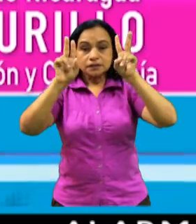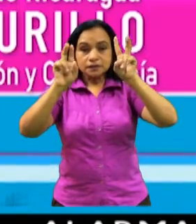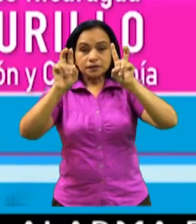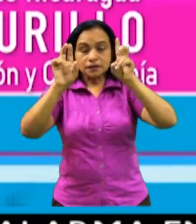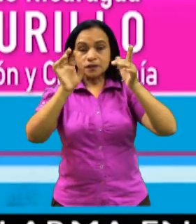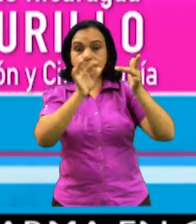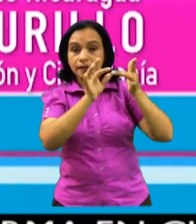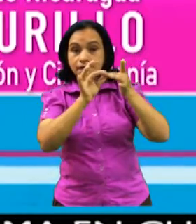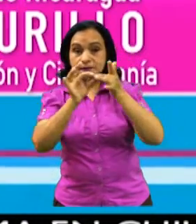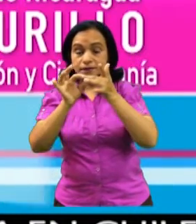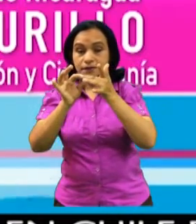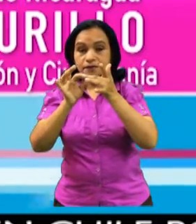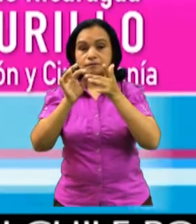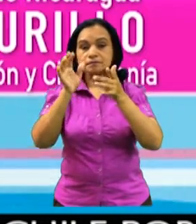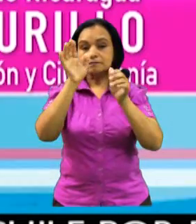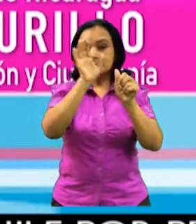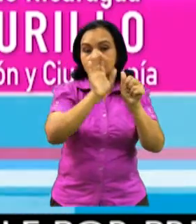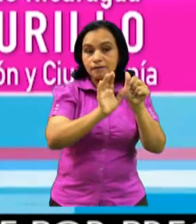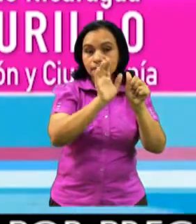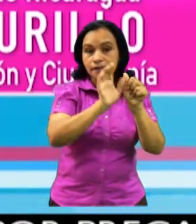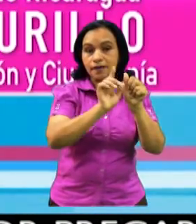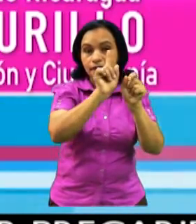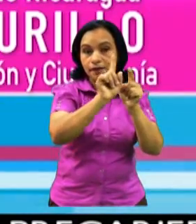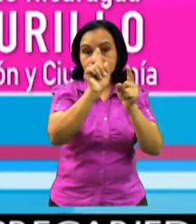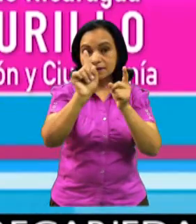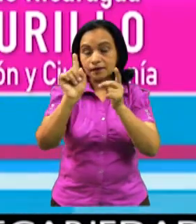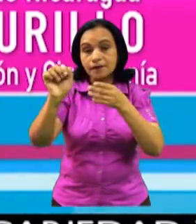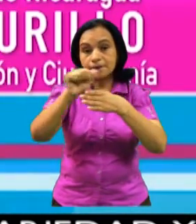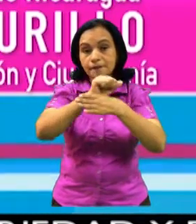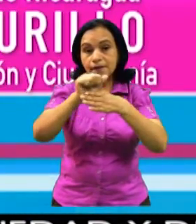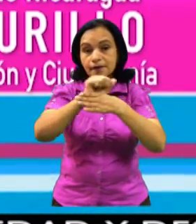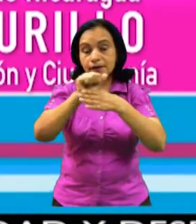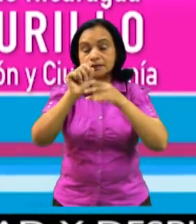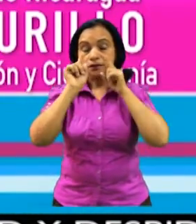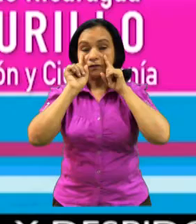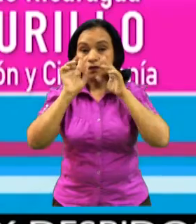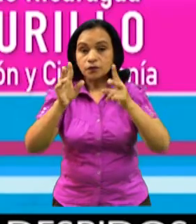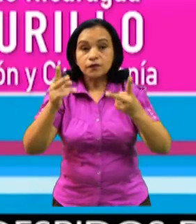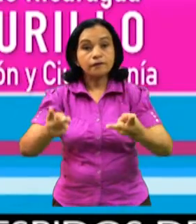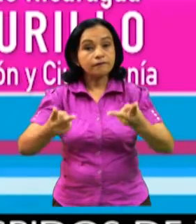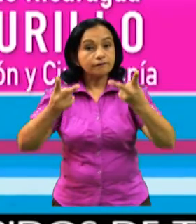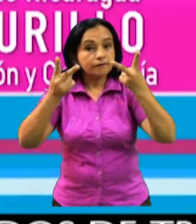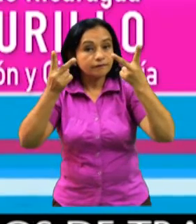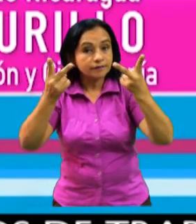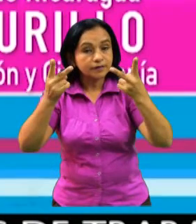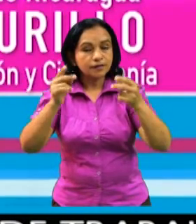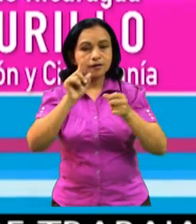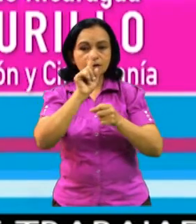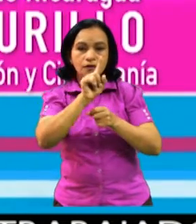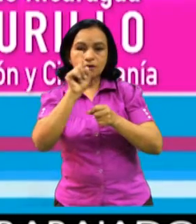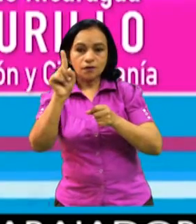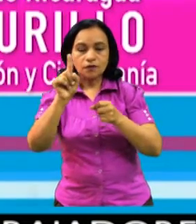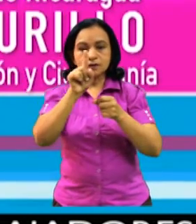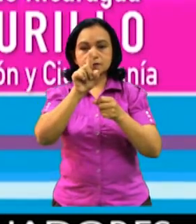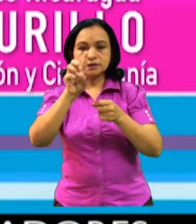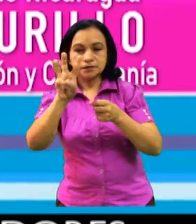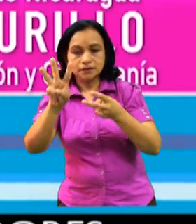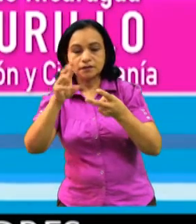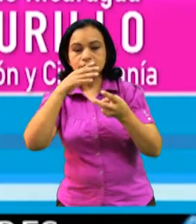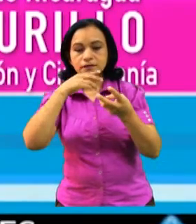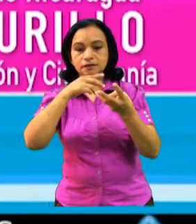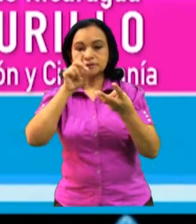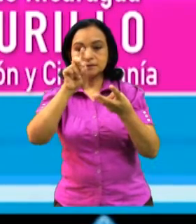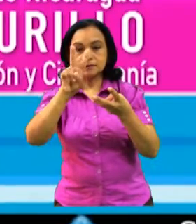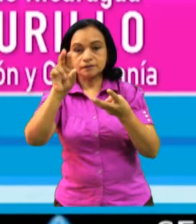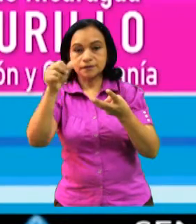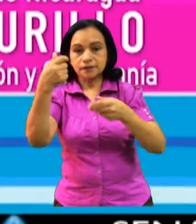temáticas específicas para cada ejercicio de protección de la vida. 11 de abril, 13 de junio,